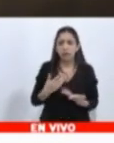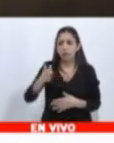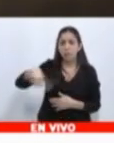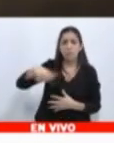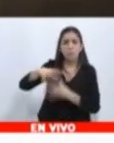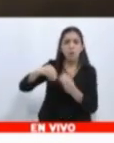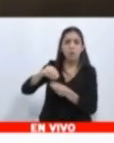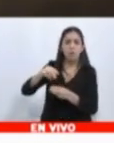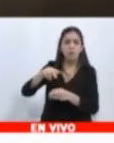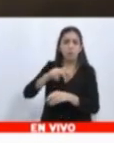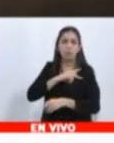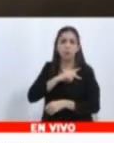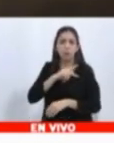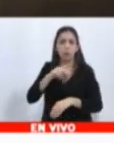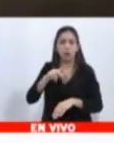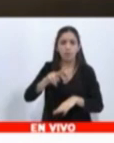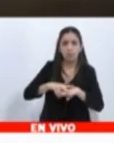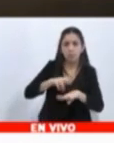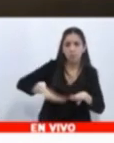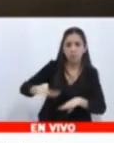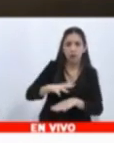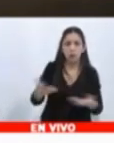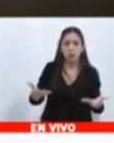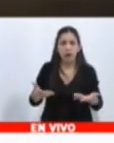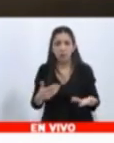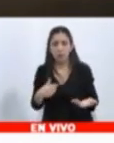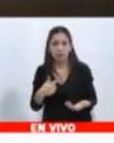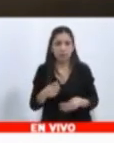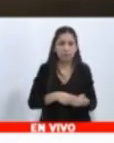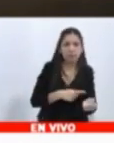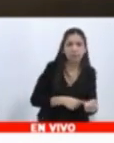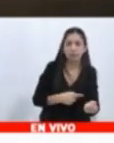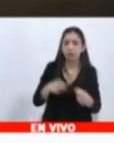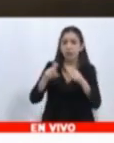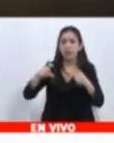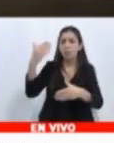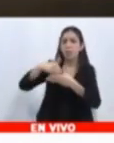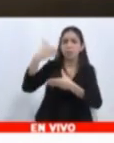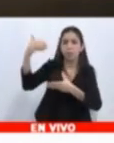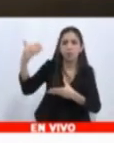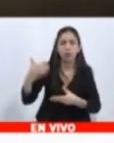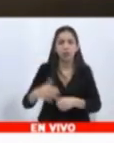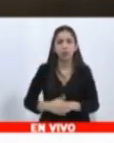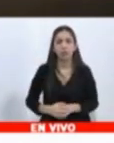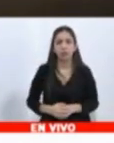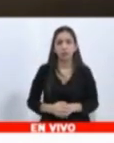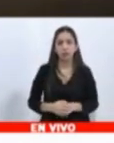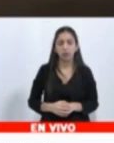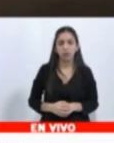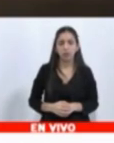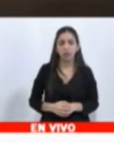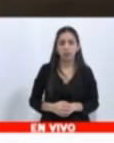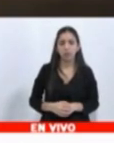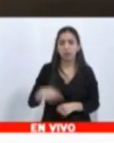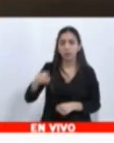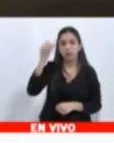una gran frustración por parte de la ciudadanía, un prejuicio hacia la clase política